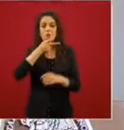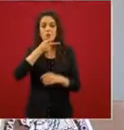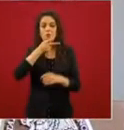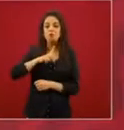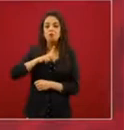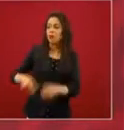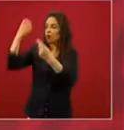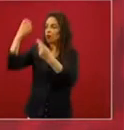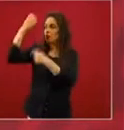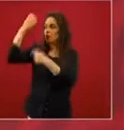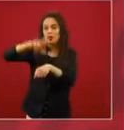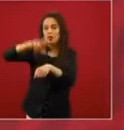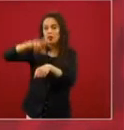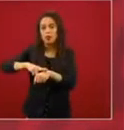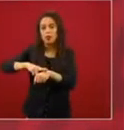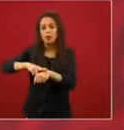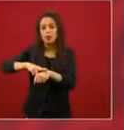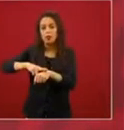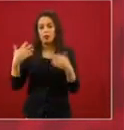deuda